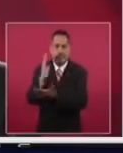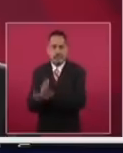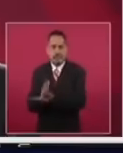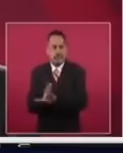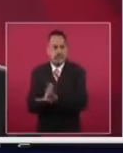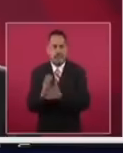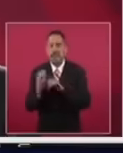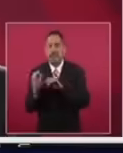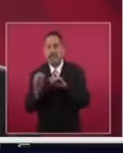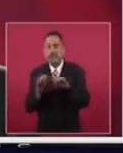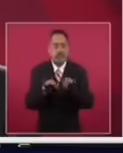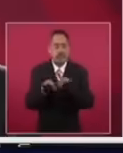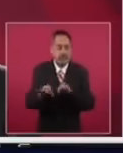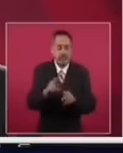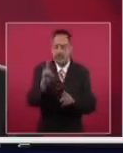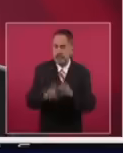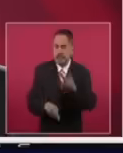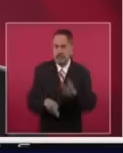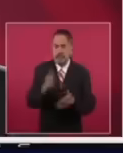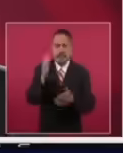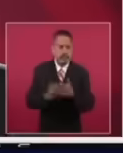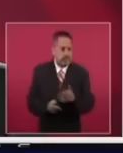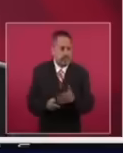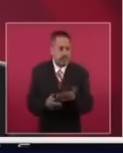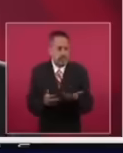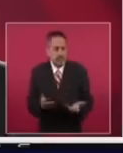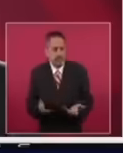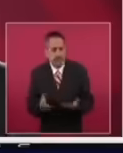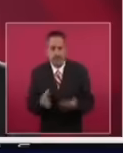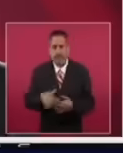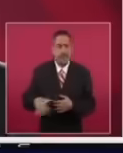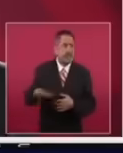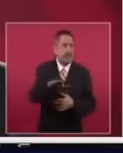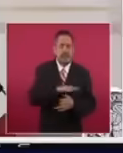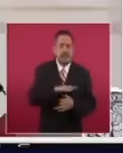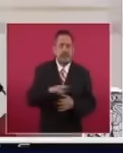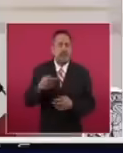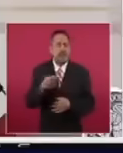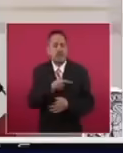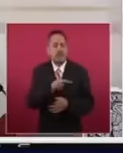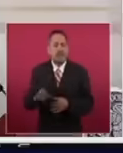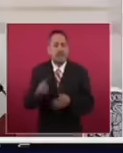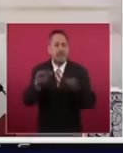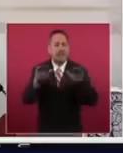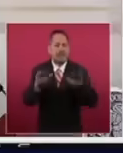de empleos se empobrece más al